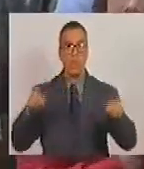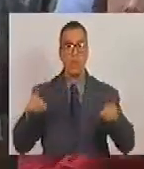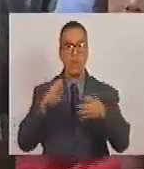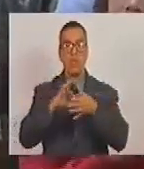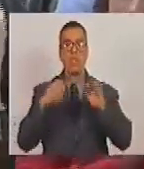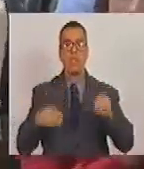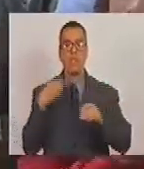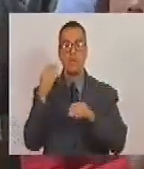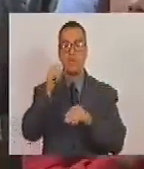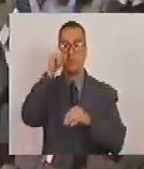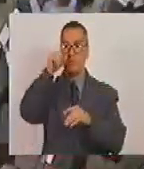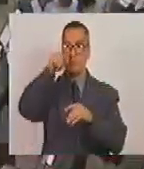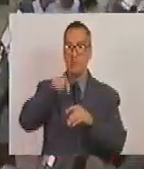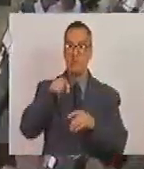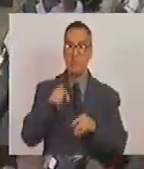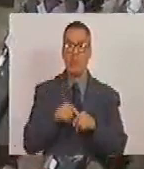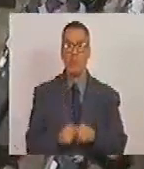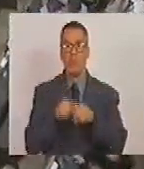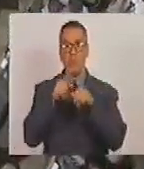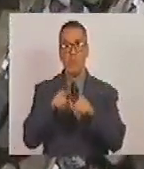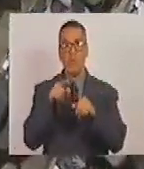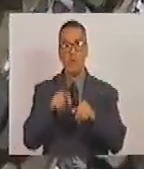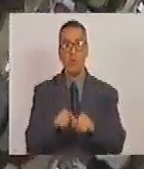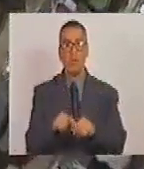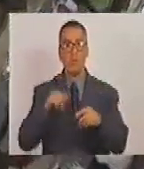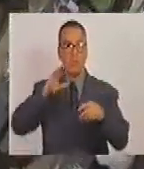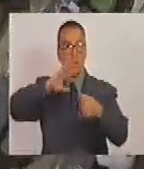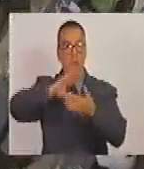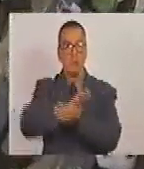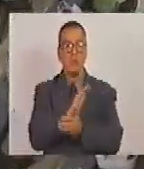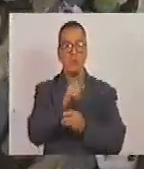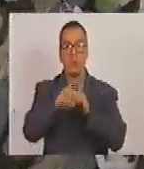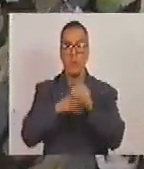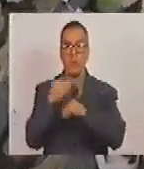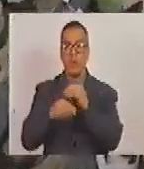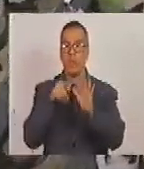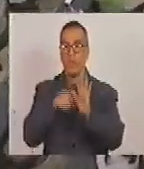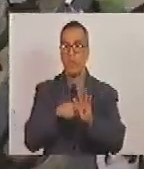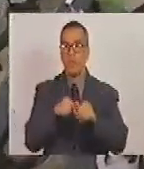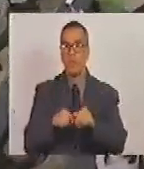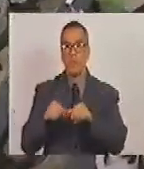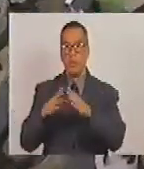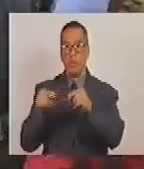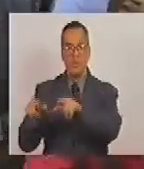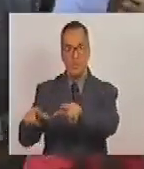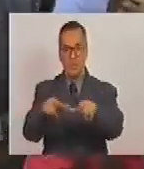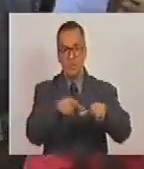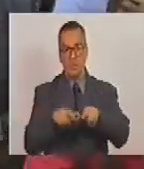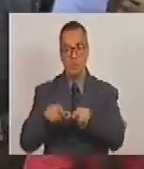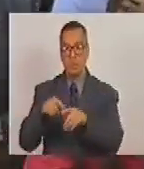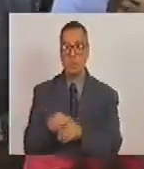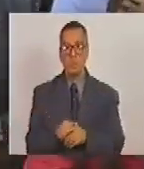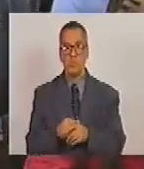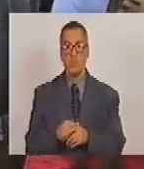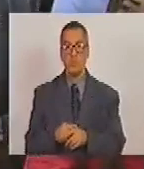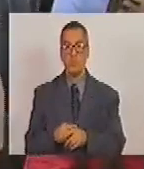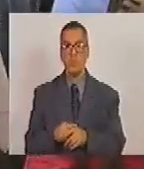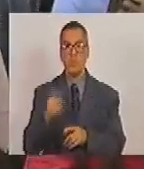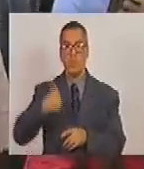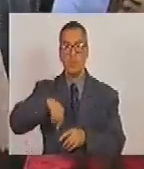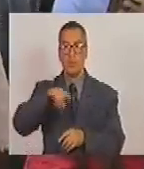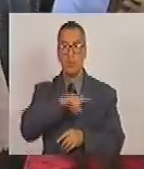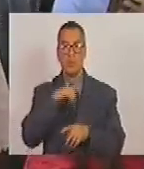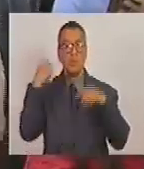cadenas bárbaras que todavía el colonialismo marca sobre esta tierra. Así que